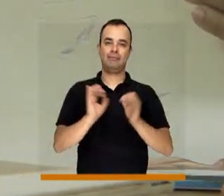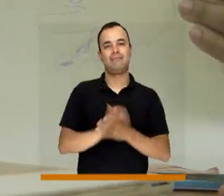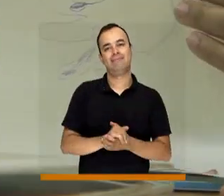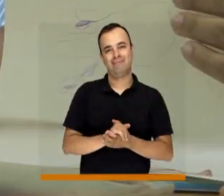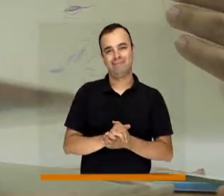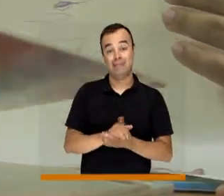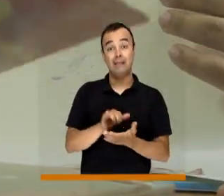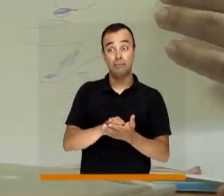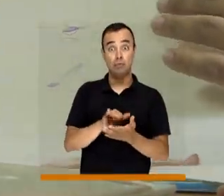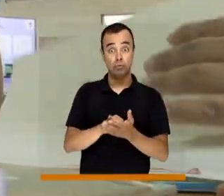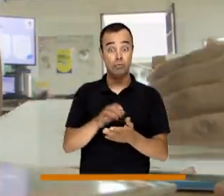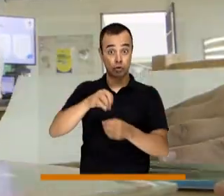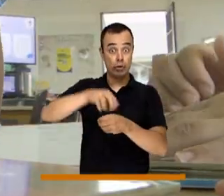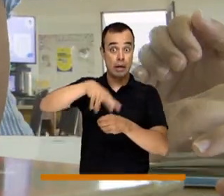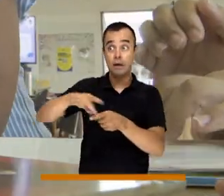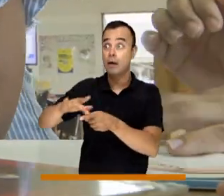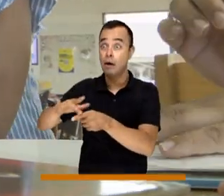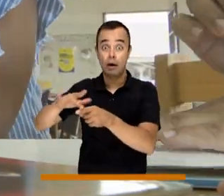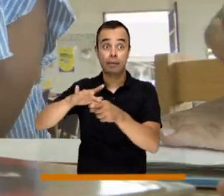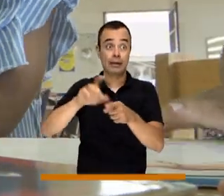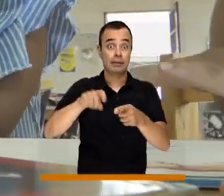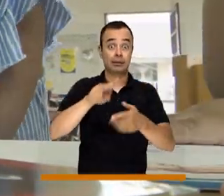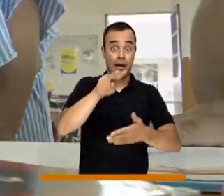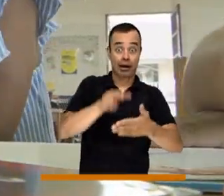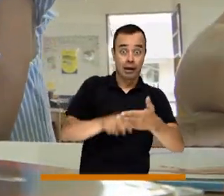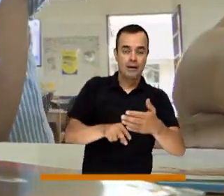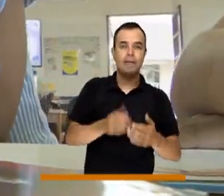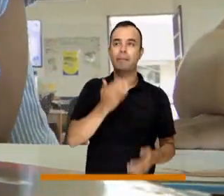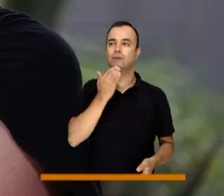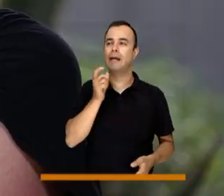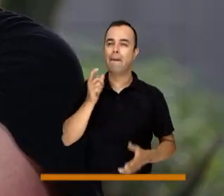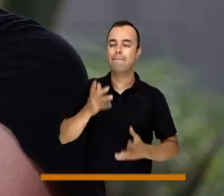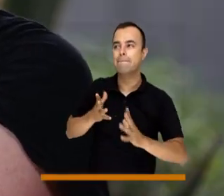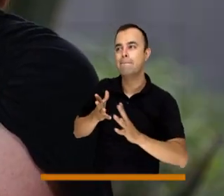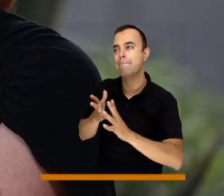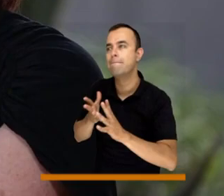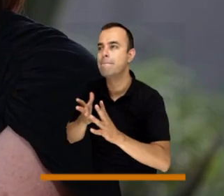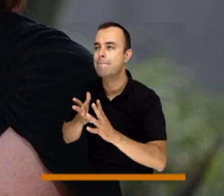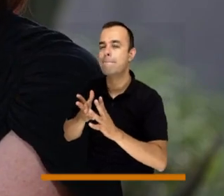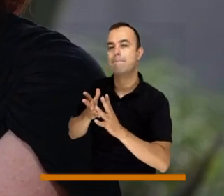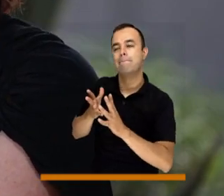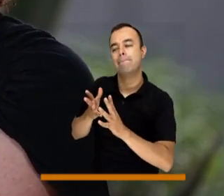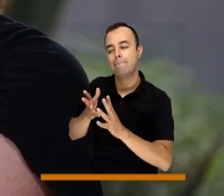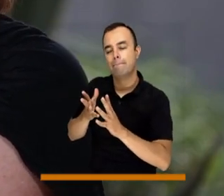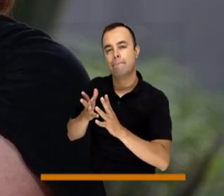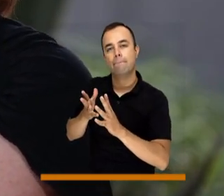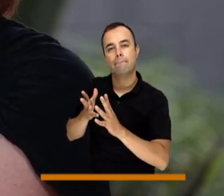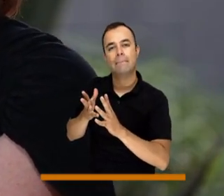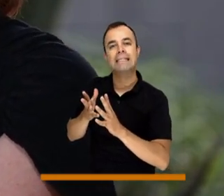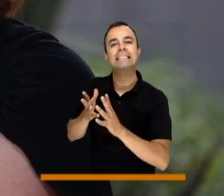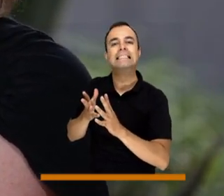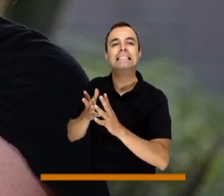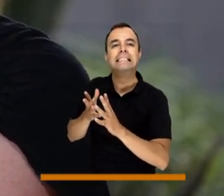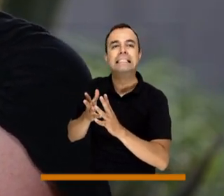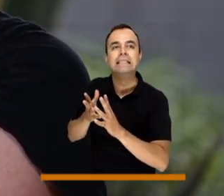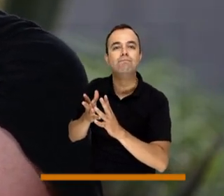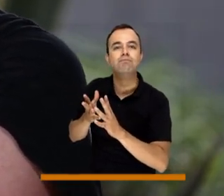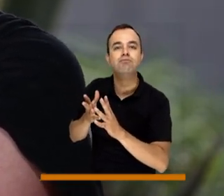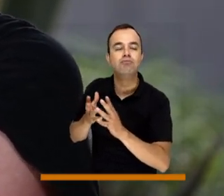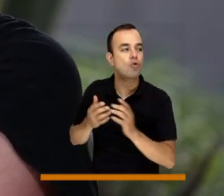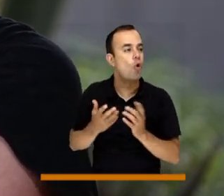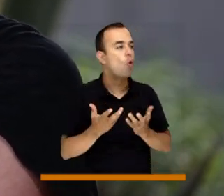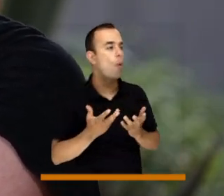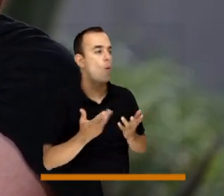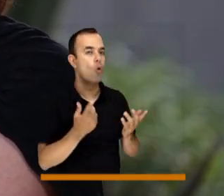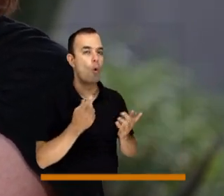Incluso para vivir la ciudadanía, alguien que tiene dificultades de comunicación, puede ser un ciudadano que nos pone en peligro al resto, porque no